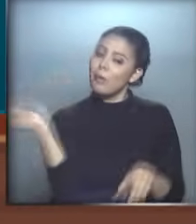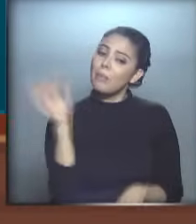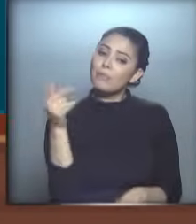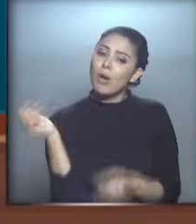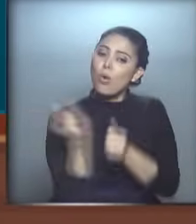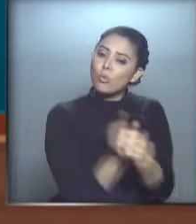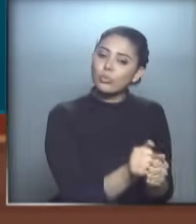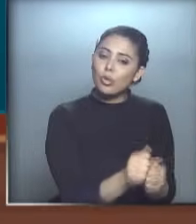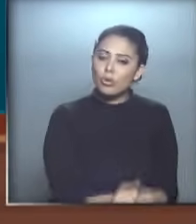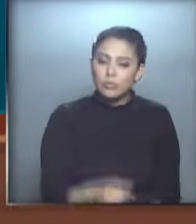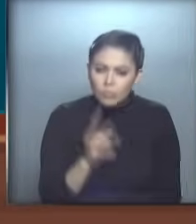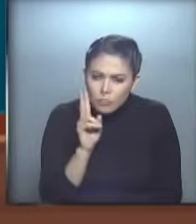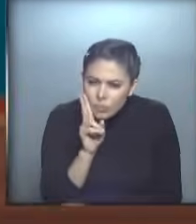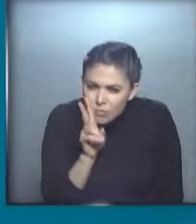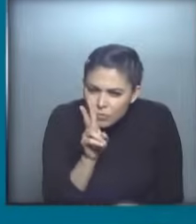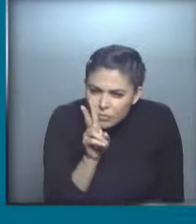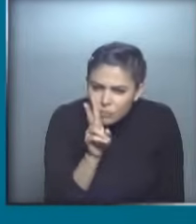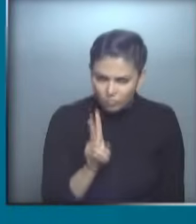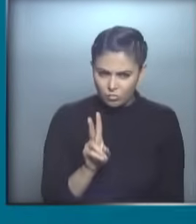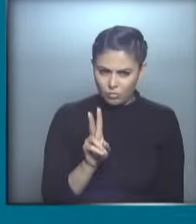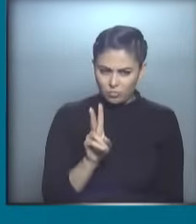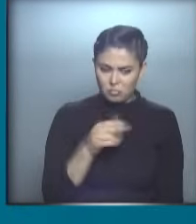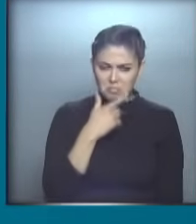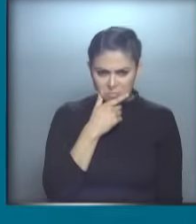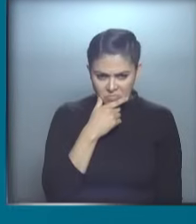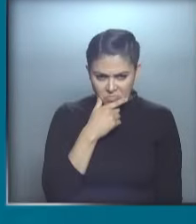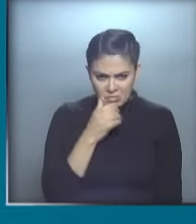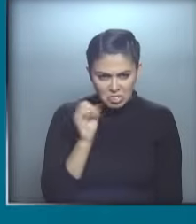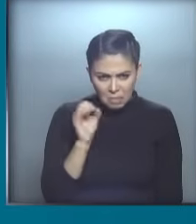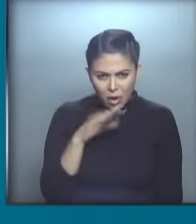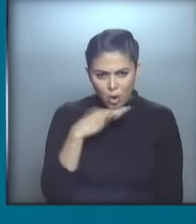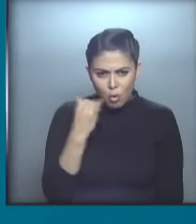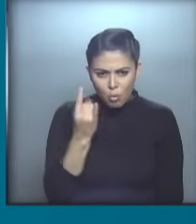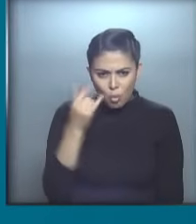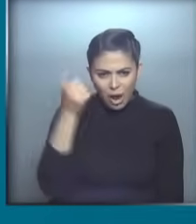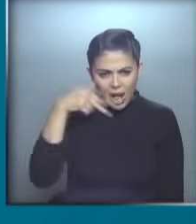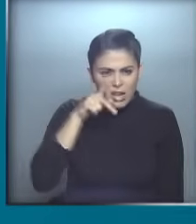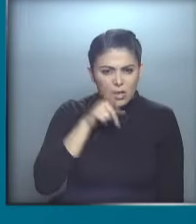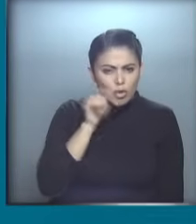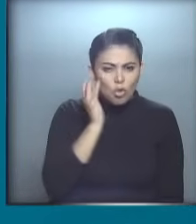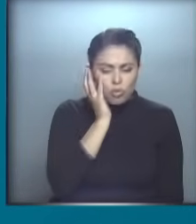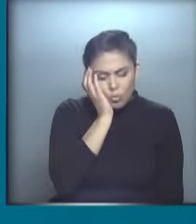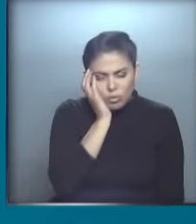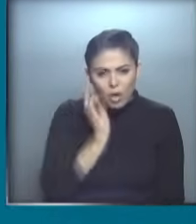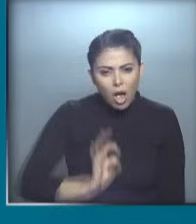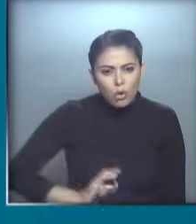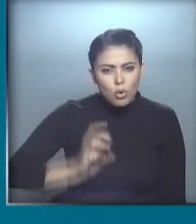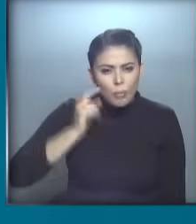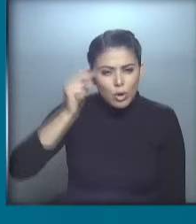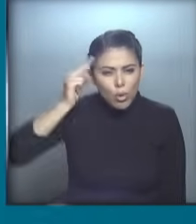¡Síganme todos juntitos! ¡No se separen! Juanito Dormido,